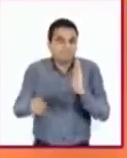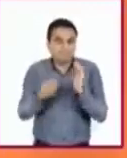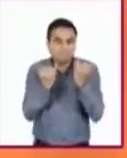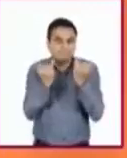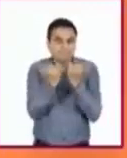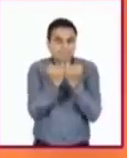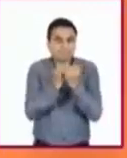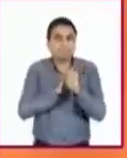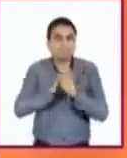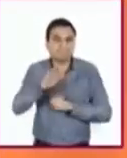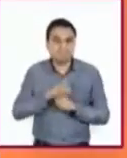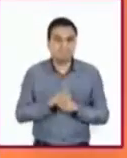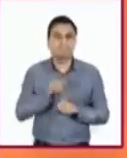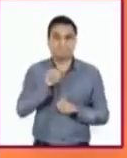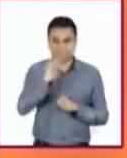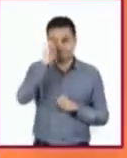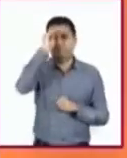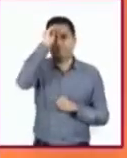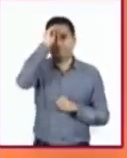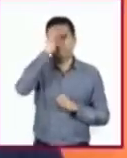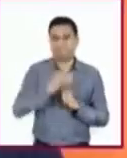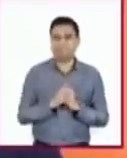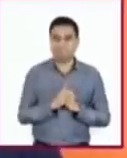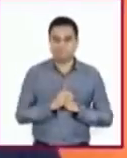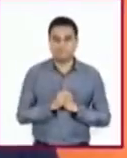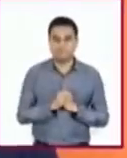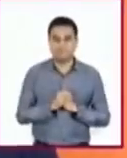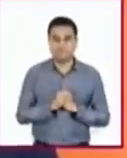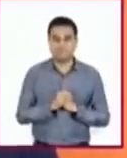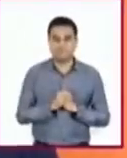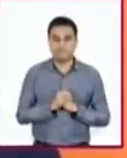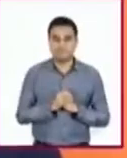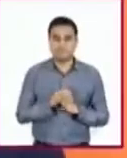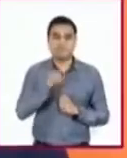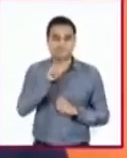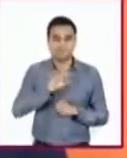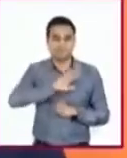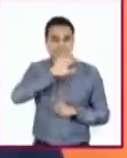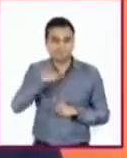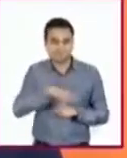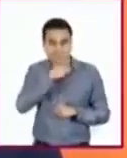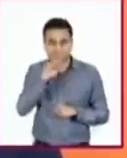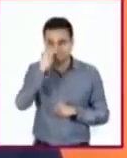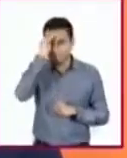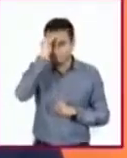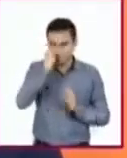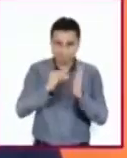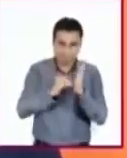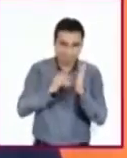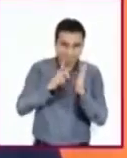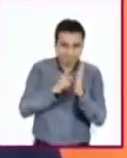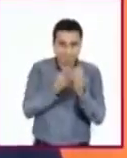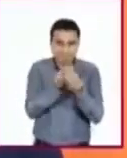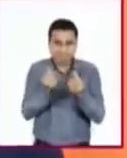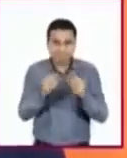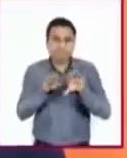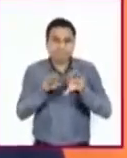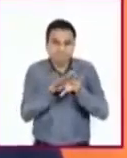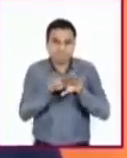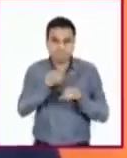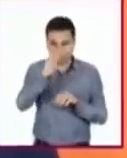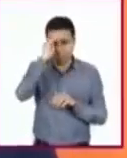y que te permitirán hacer conjeturas. Busca siempre diferentes vías de solución, de modo que